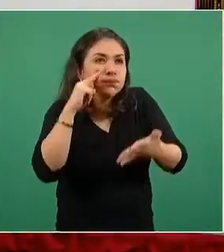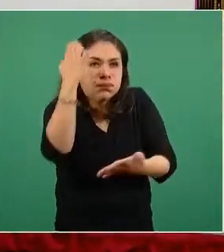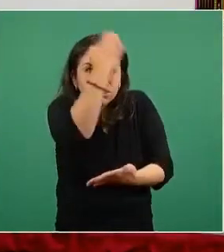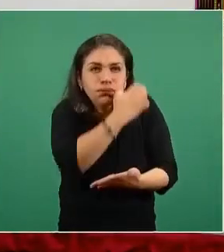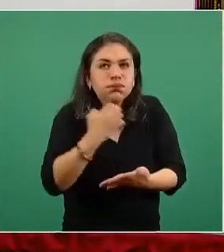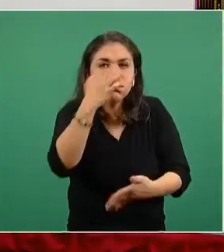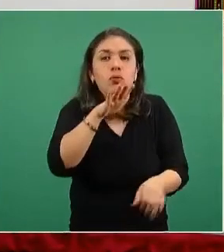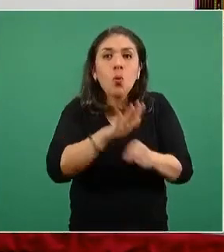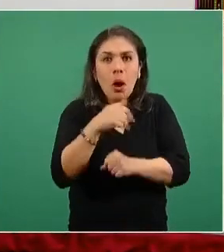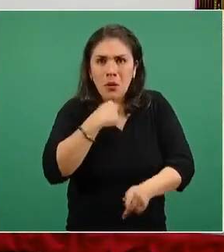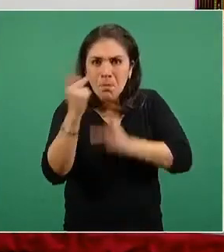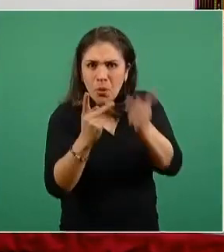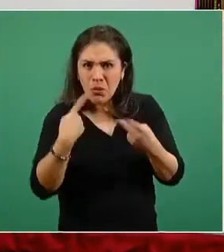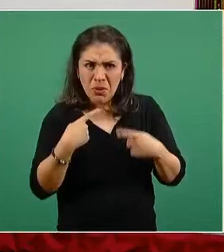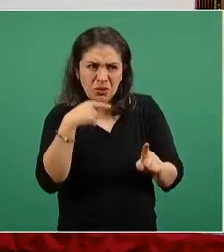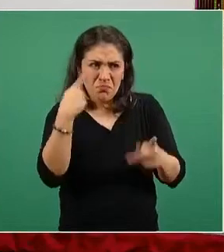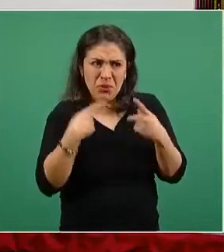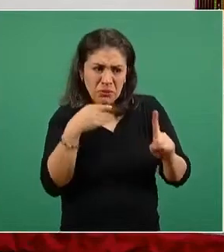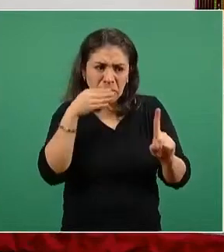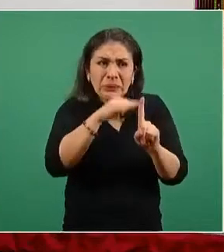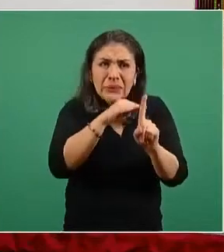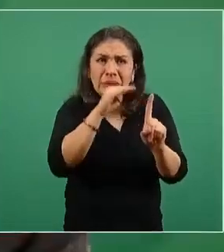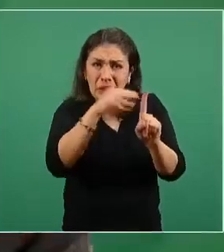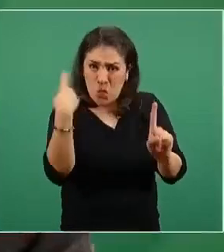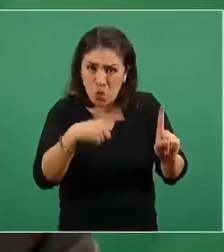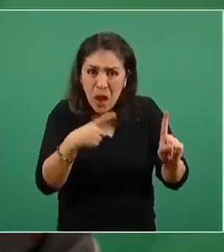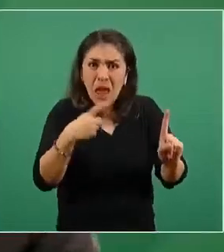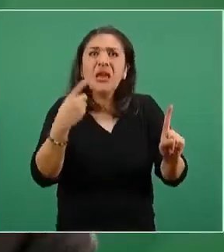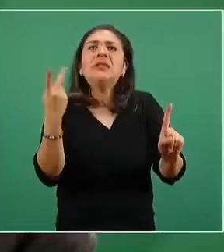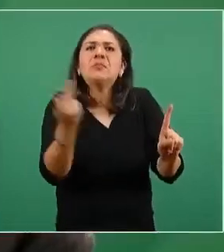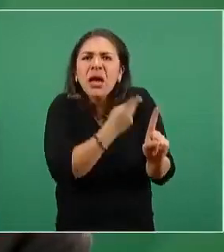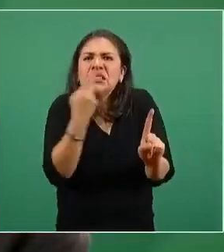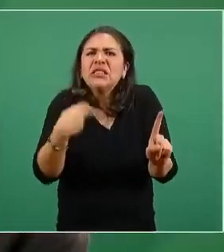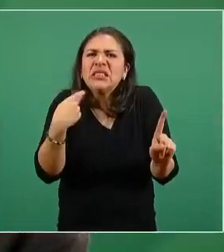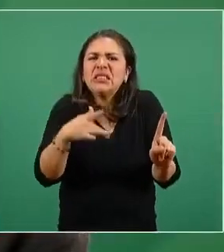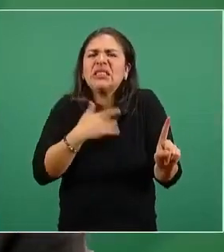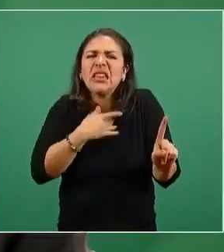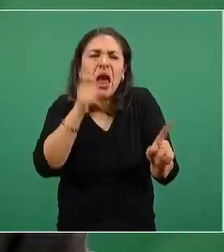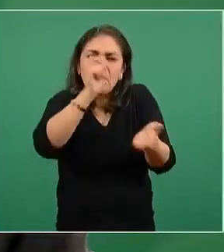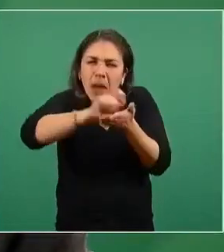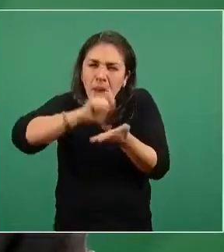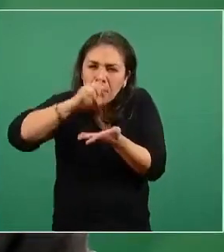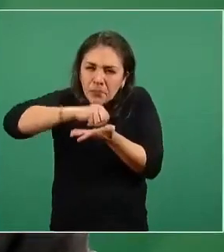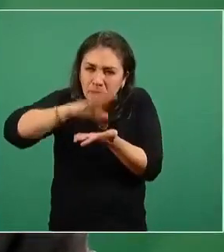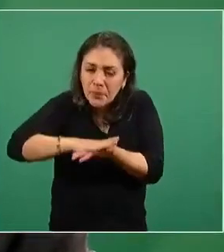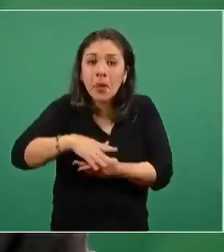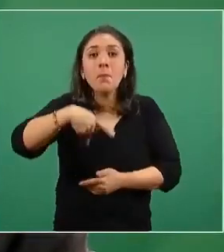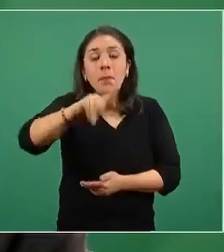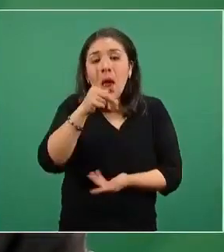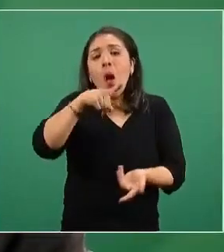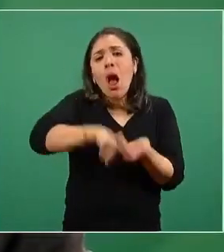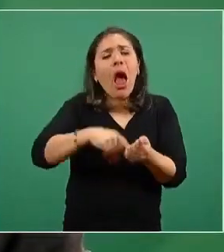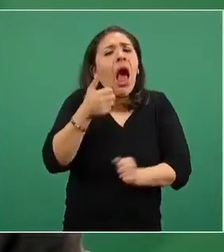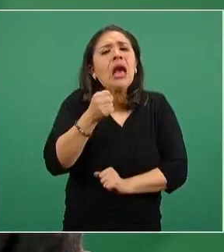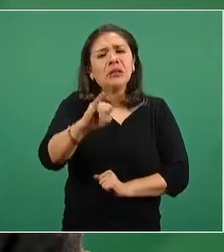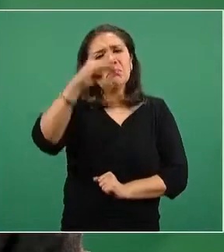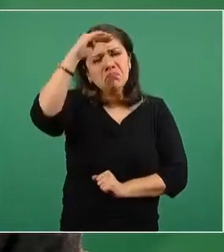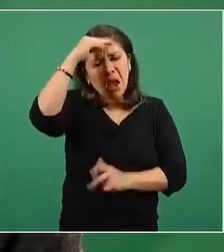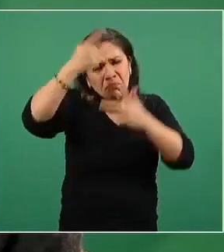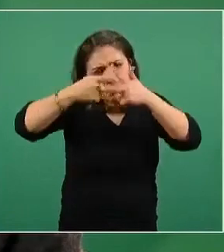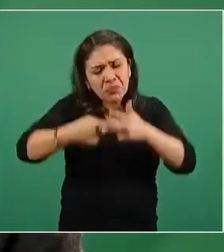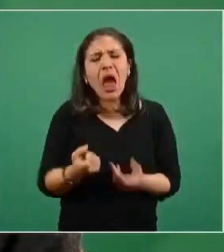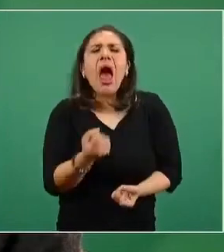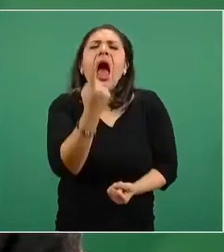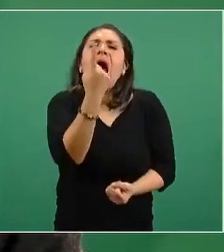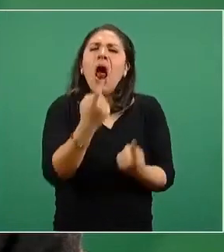busca, se le pregunta a la persona, ¿te dolió? Sí, me dolió. Ah, bueno, se registra, ¿no? Pero en general está dentro de lo esperado. Algunos